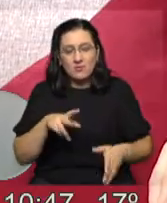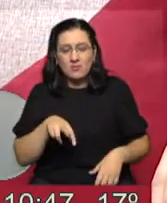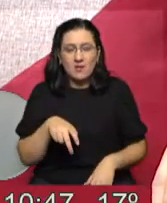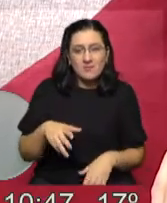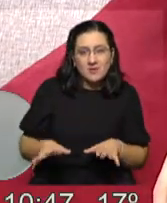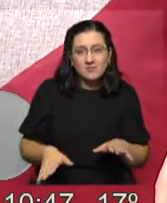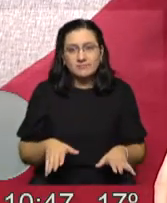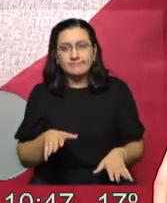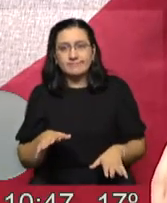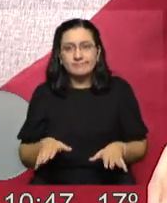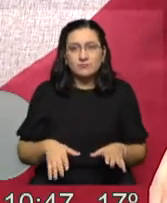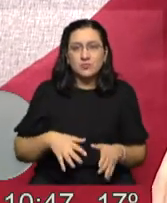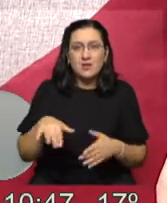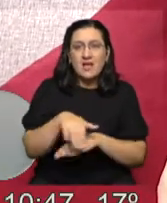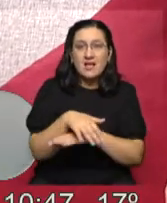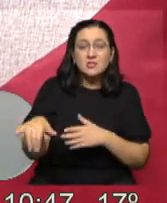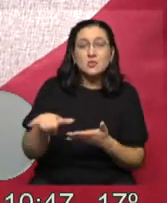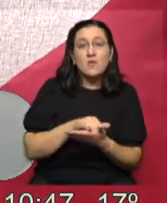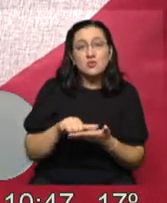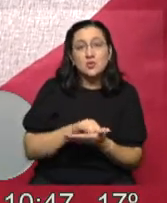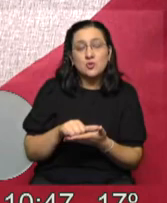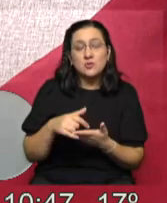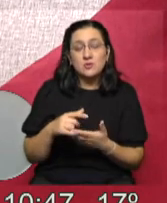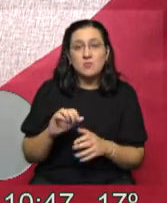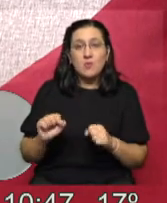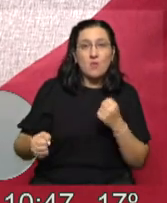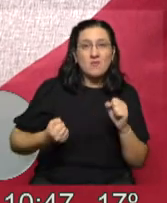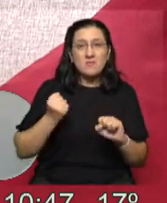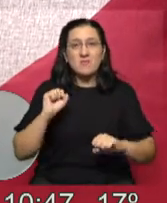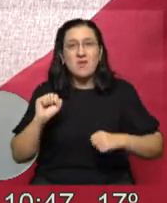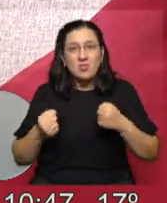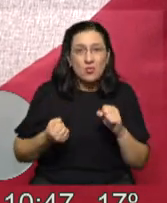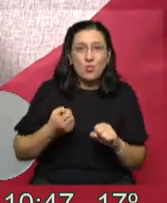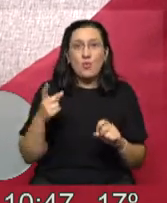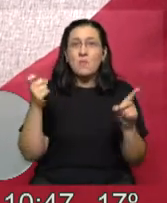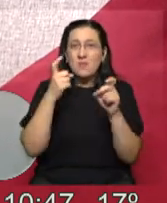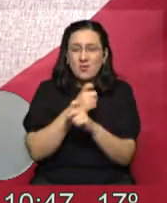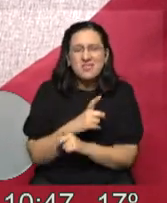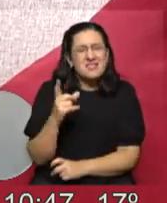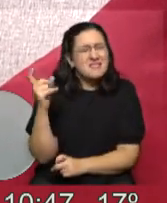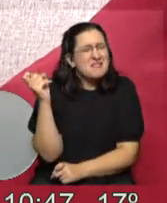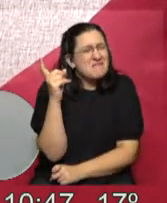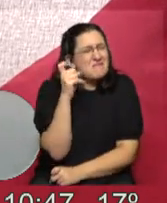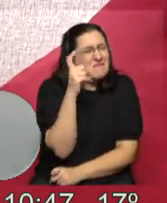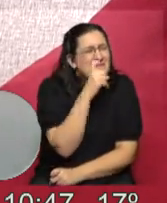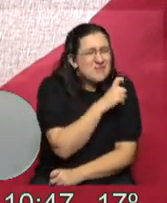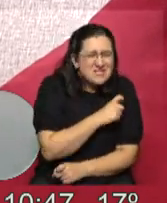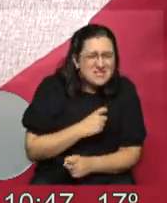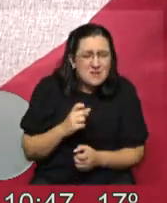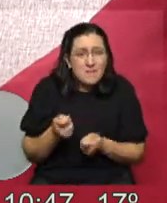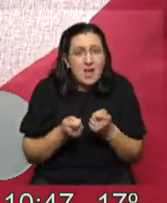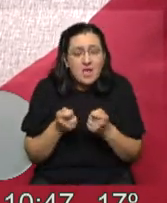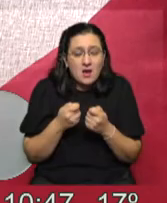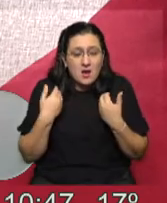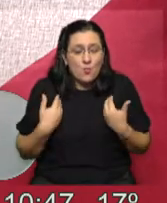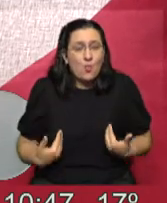calle de Nueva York, y claro, tiene unos movimientos muy complejos, le cuesta mucho dominar su cuerpo, y bueno,